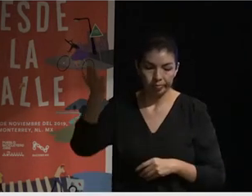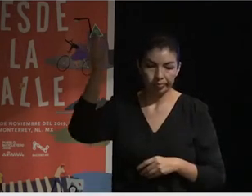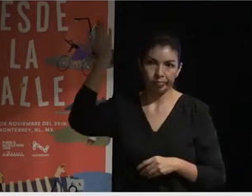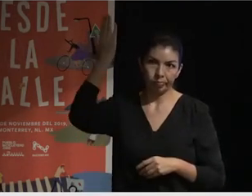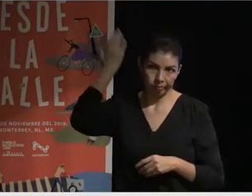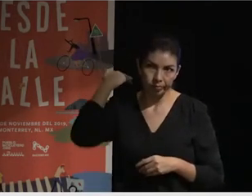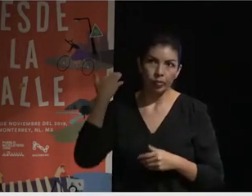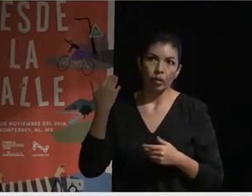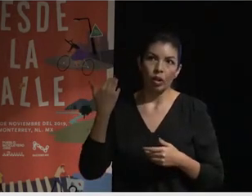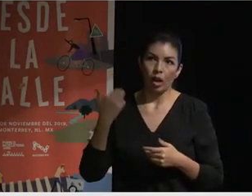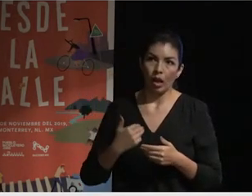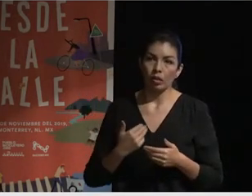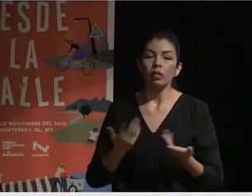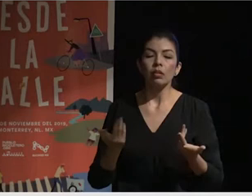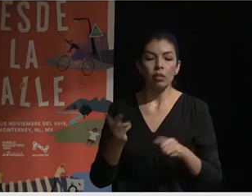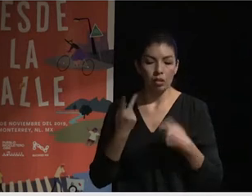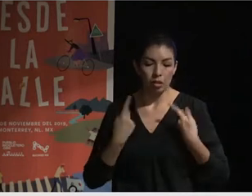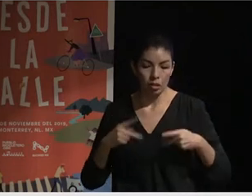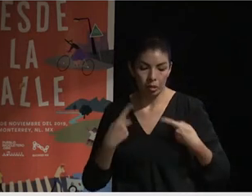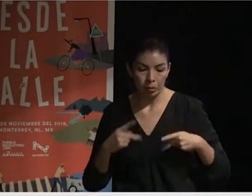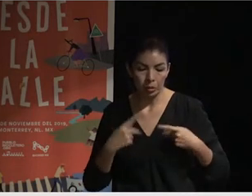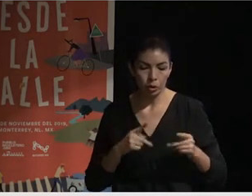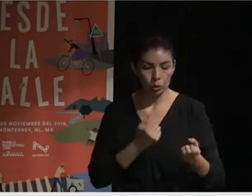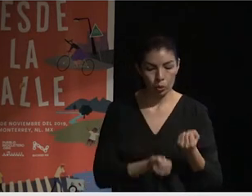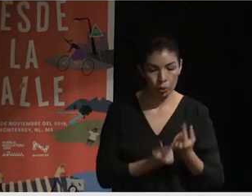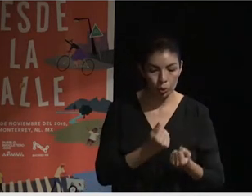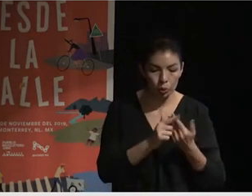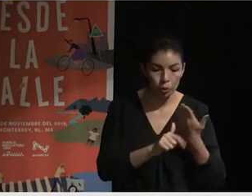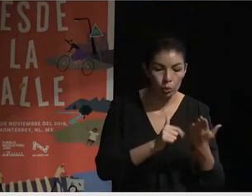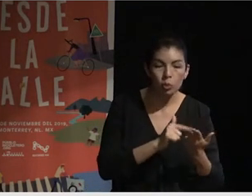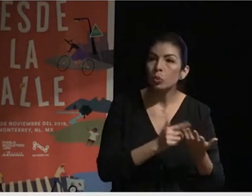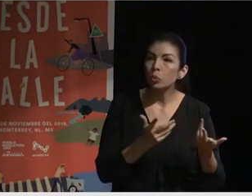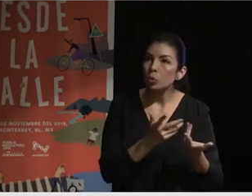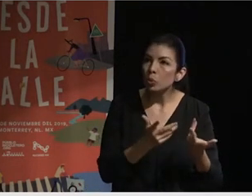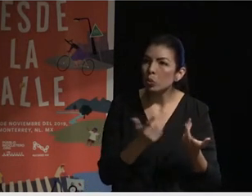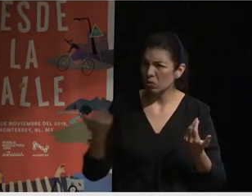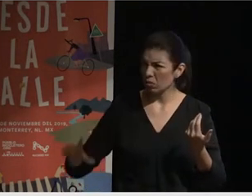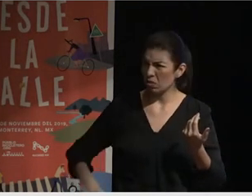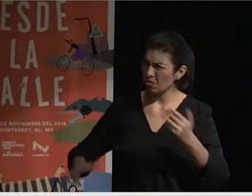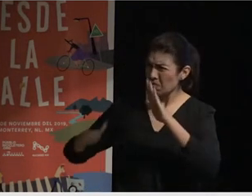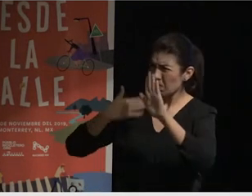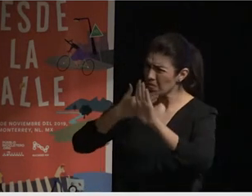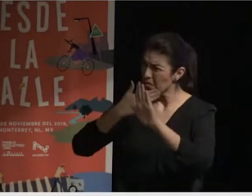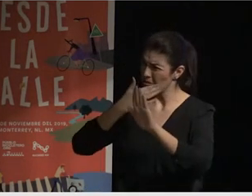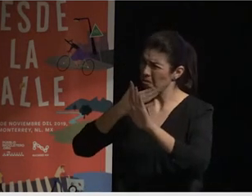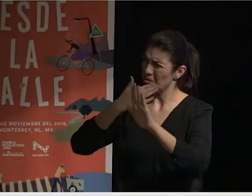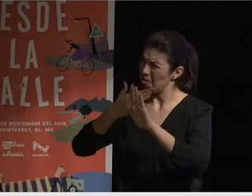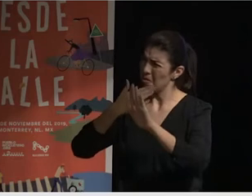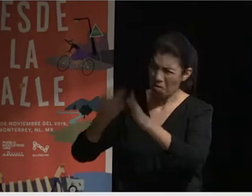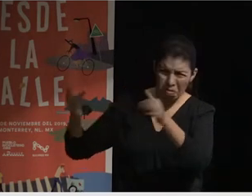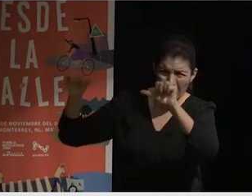de desarrollo. Y entonces, ¿cómo implementar la cooperación? Bueno, los colectivos ciclistas llevan años practicando la cooperación